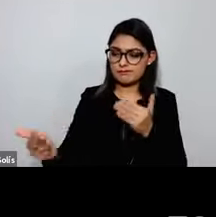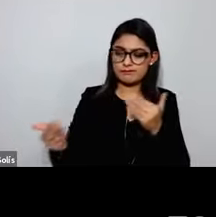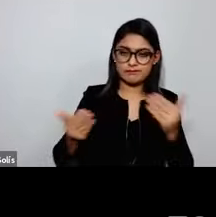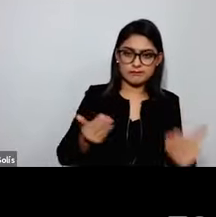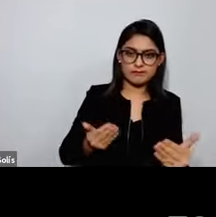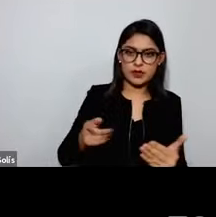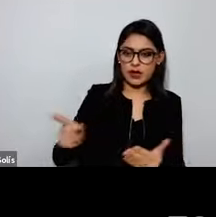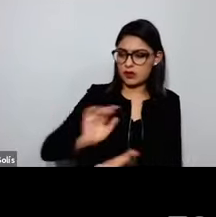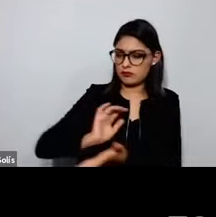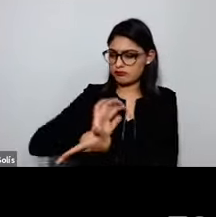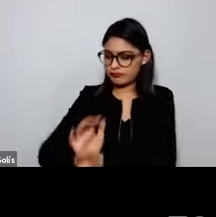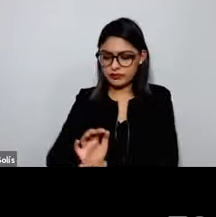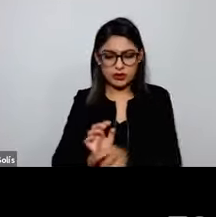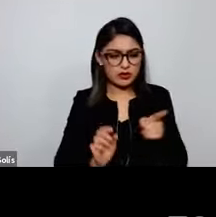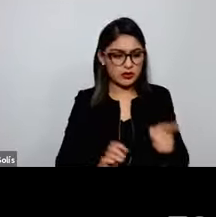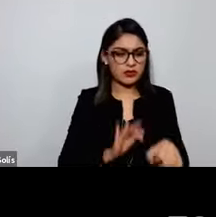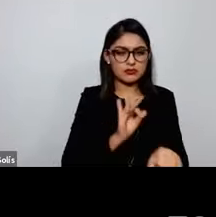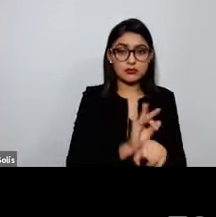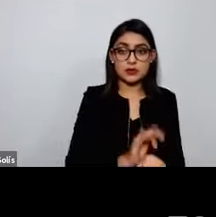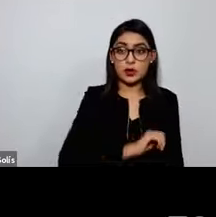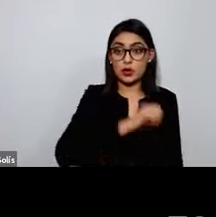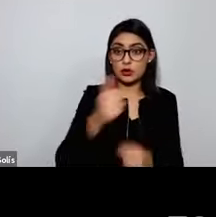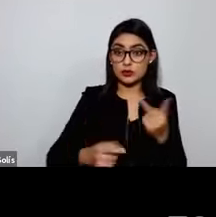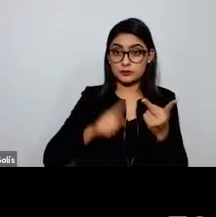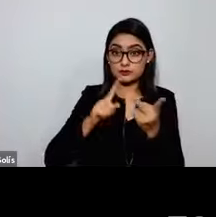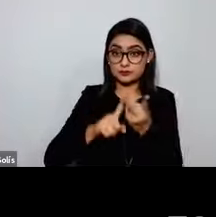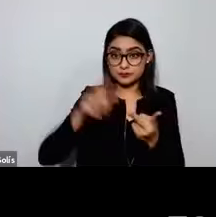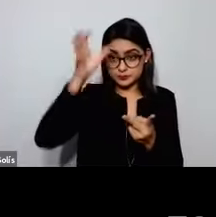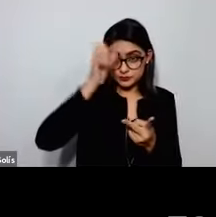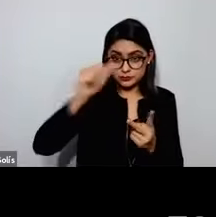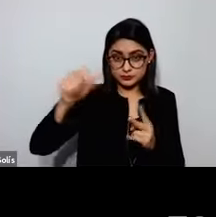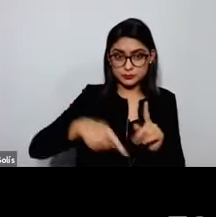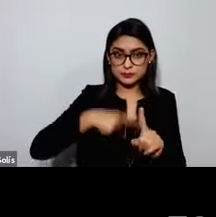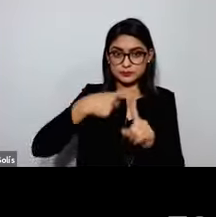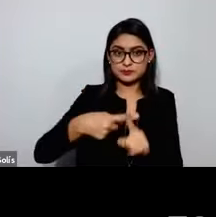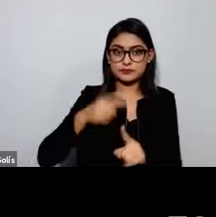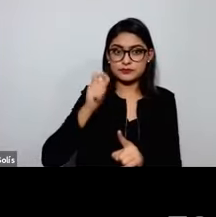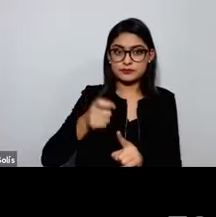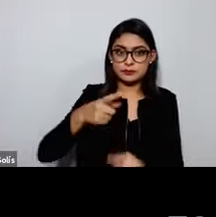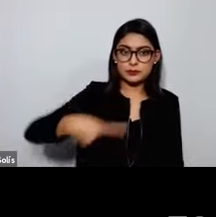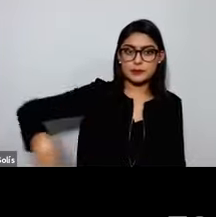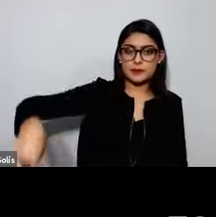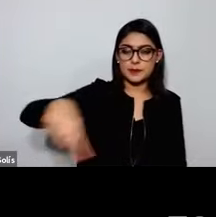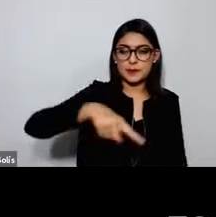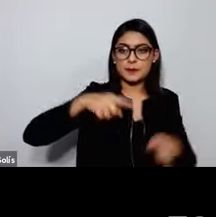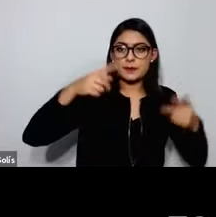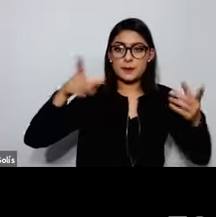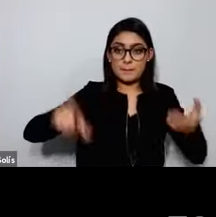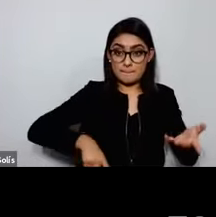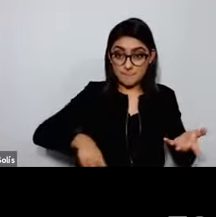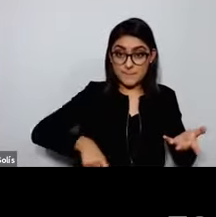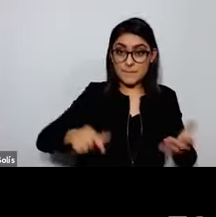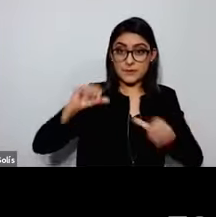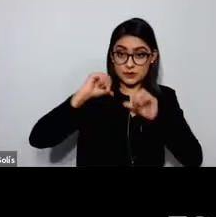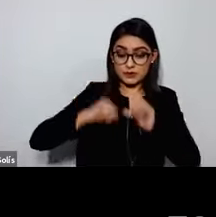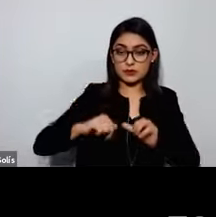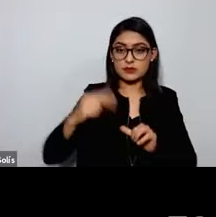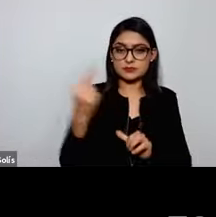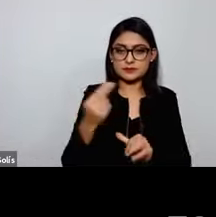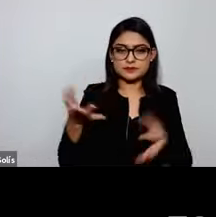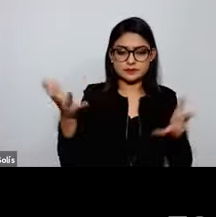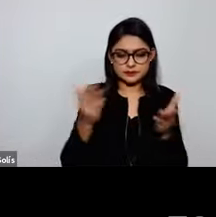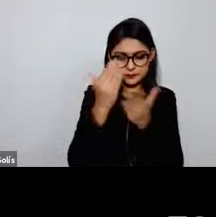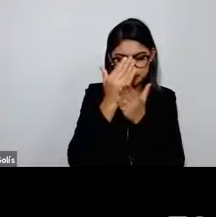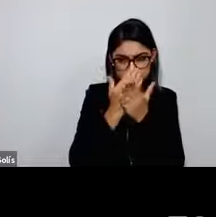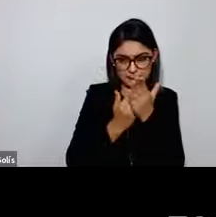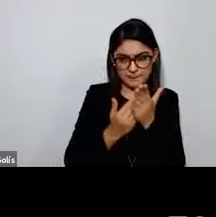arbitrarios y una concepción positiva relacionada con la obligación del Estado de crear condiciones de igualdad real frente a